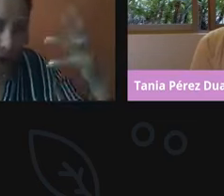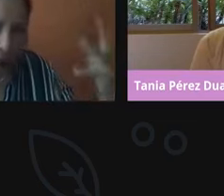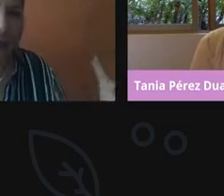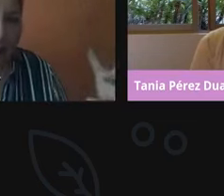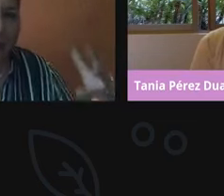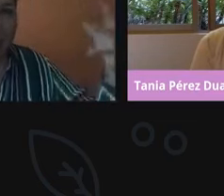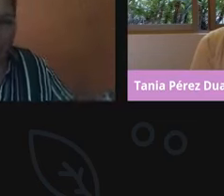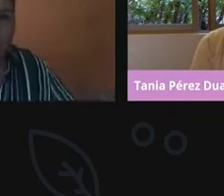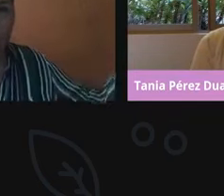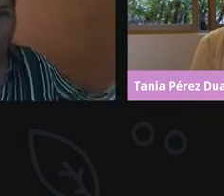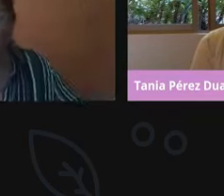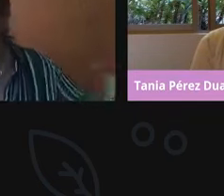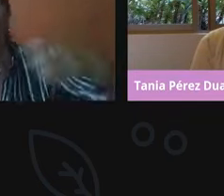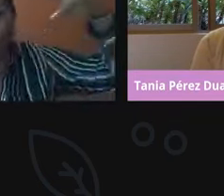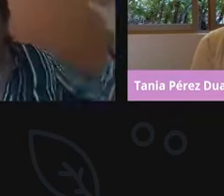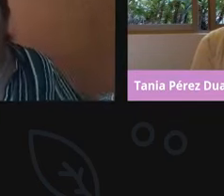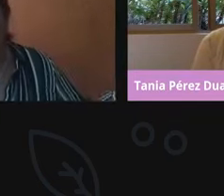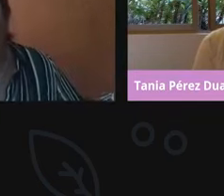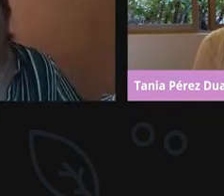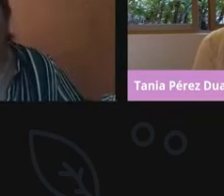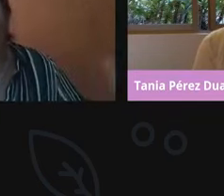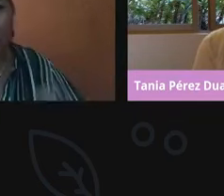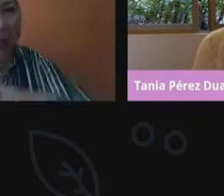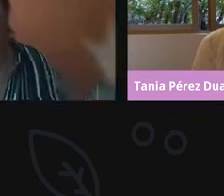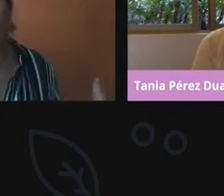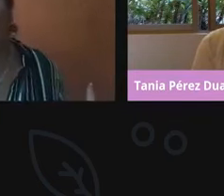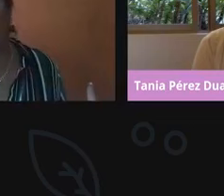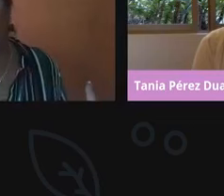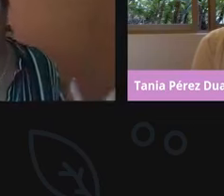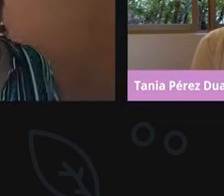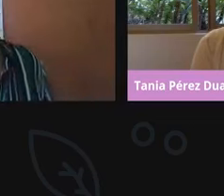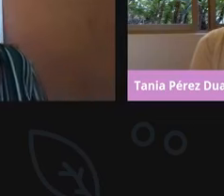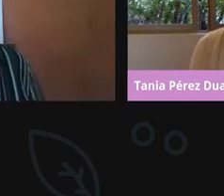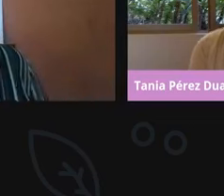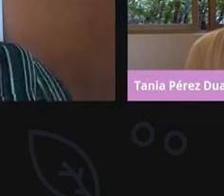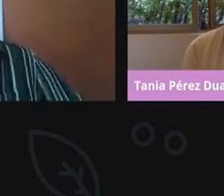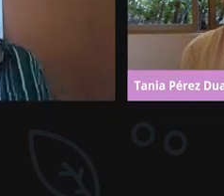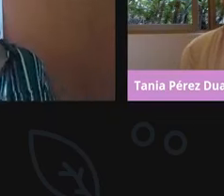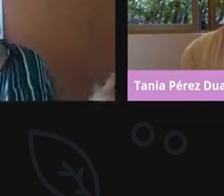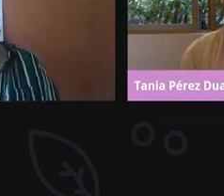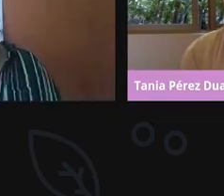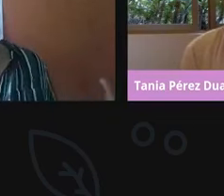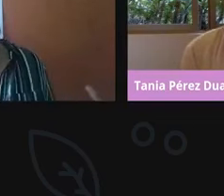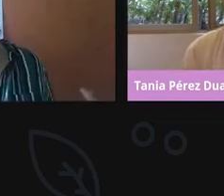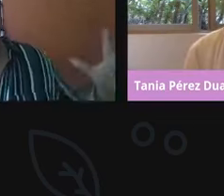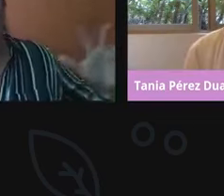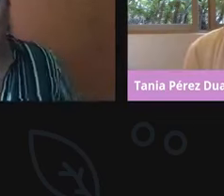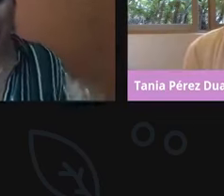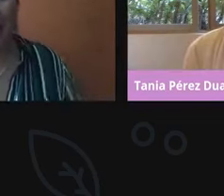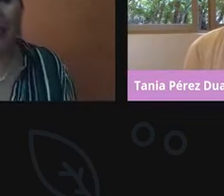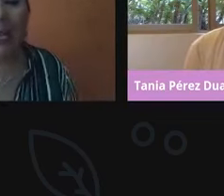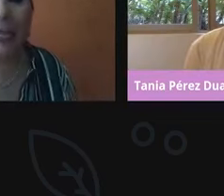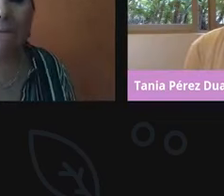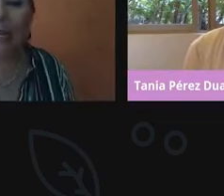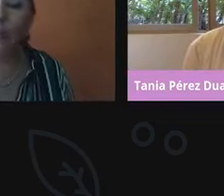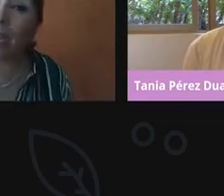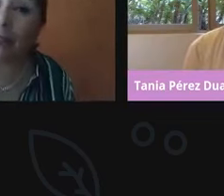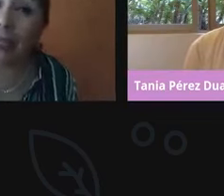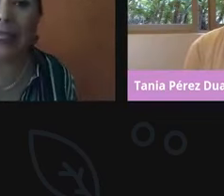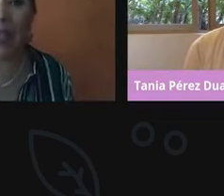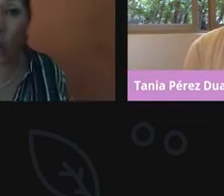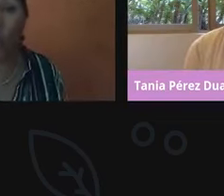usted cuál es la diferencia entre síndrome, trastorno, el obsesivo de la personalidad y todas estas cosas maravillosas que usted sabe y sabe muy bien. Ella es Tania